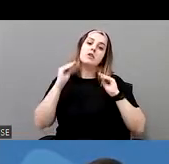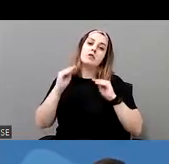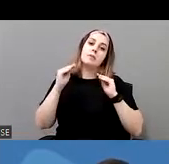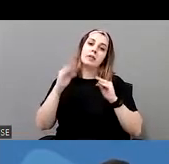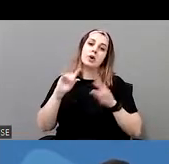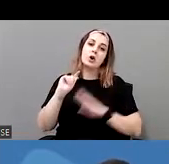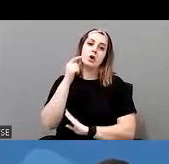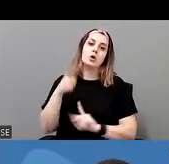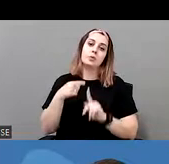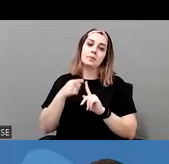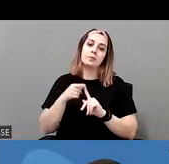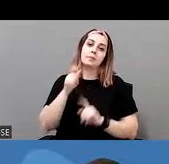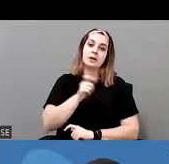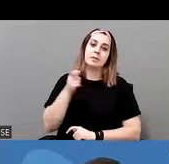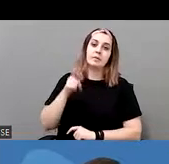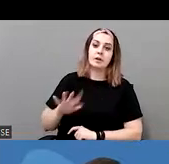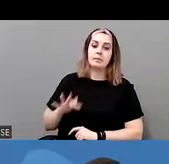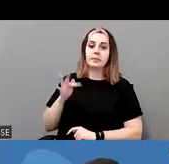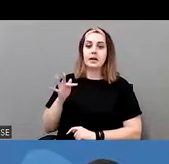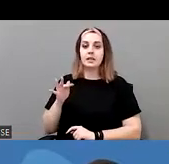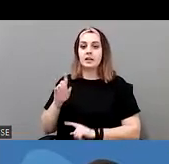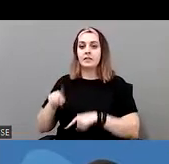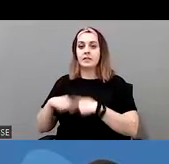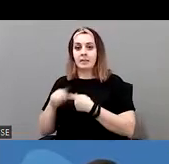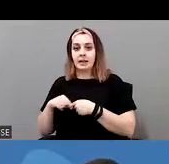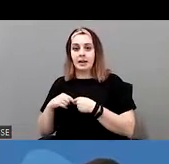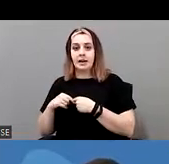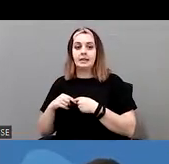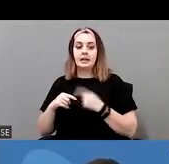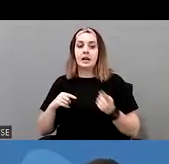obtenida tanto por parte de profesionales como de las familias.